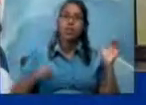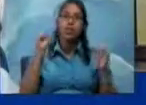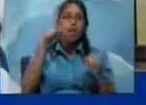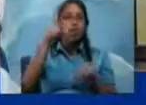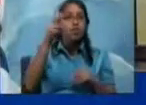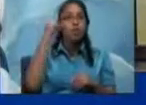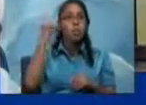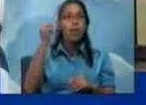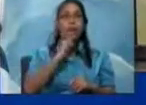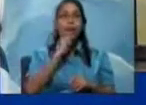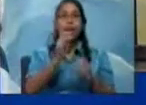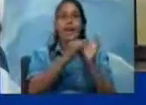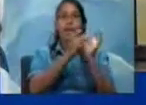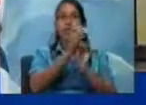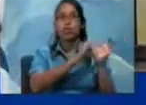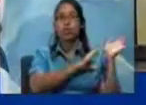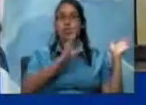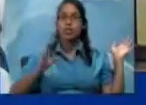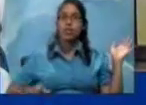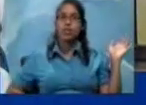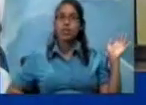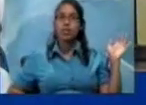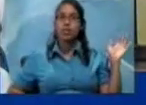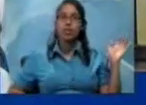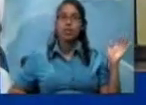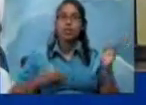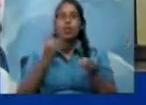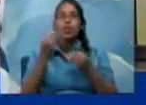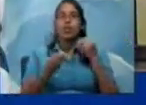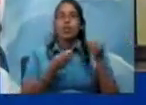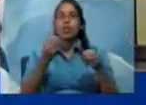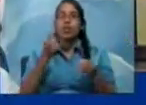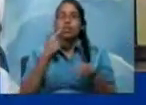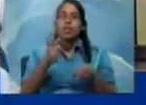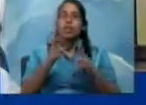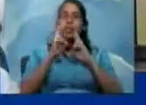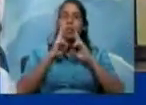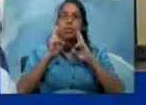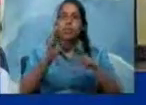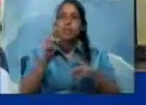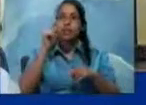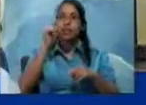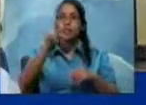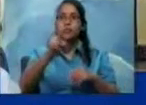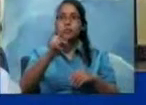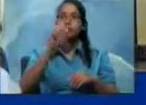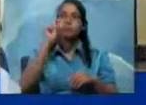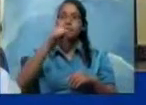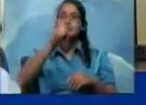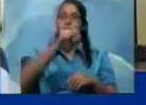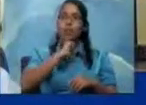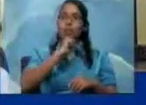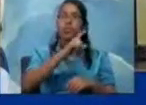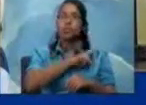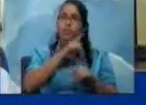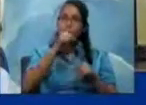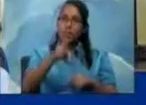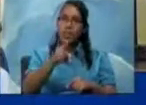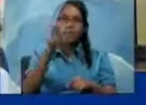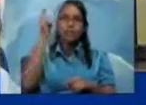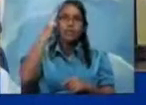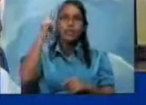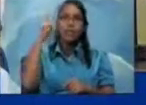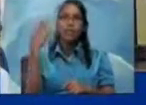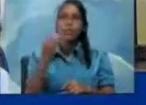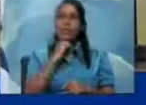el señor David cómo le cómo le responderías tú si tú eres uno de ellos y sabes que